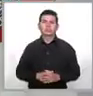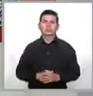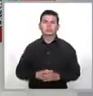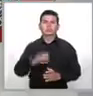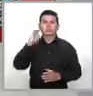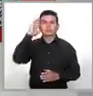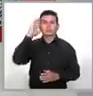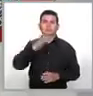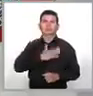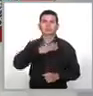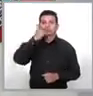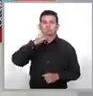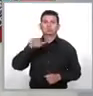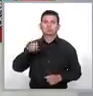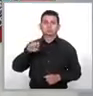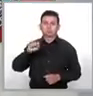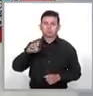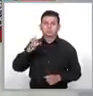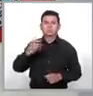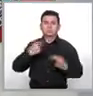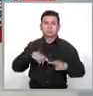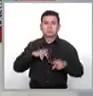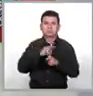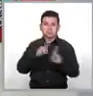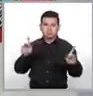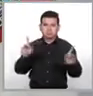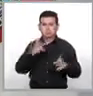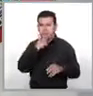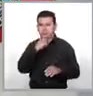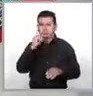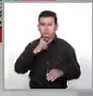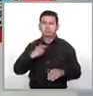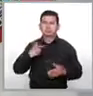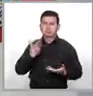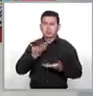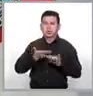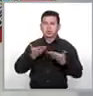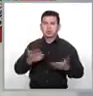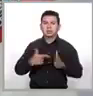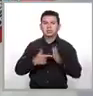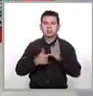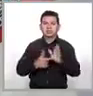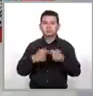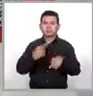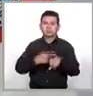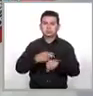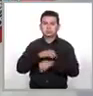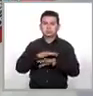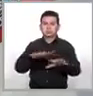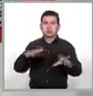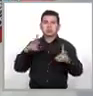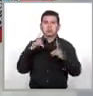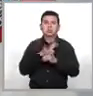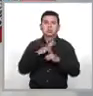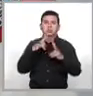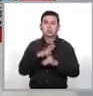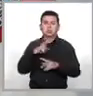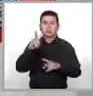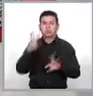Muy buenas noches, Jesús. Muy buenas noches a toda la audiencia. Me voy a permitir presentar el panorama epidemiológico de enfermedad respiratoria